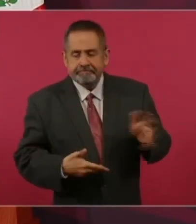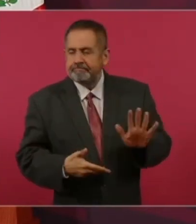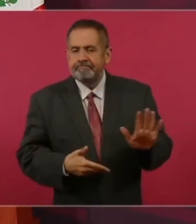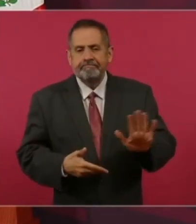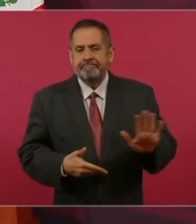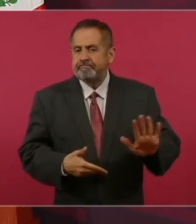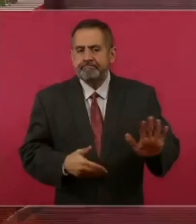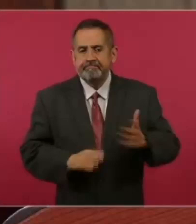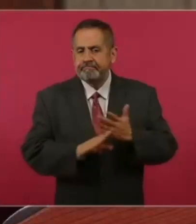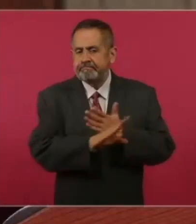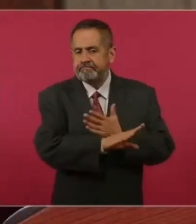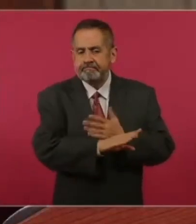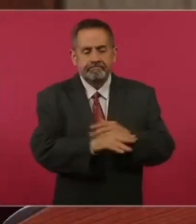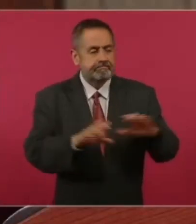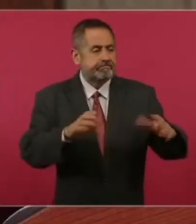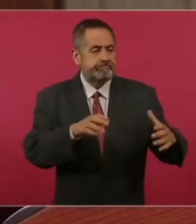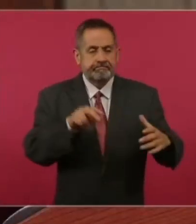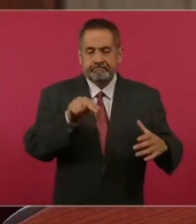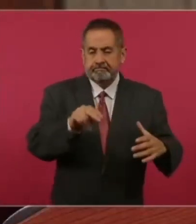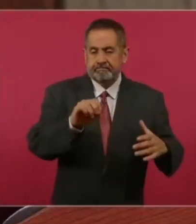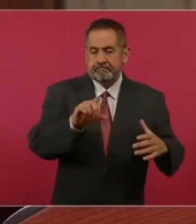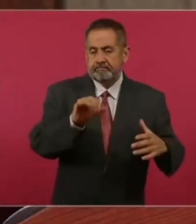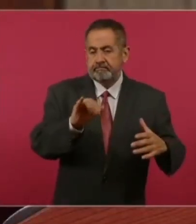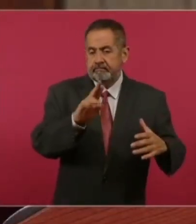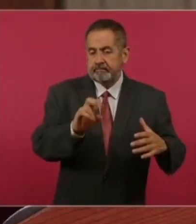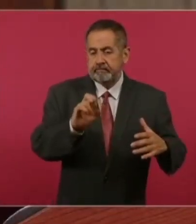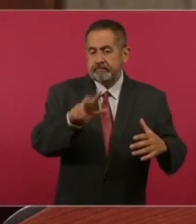los neoliberales corruptos